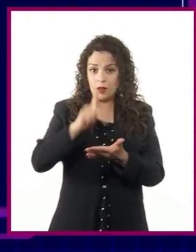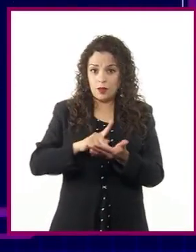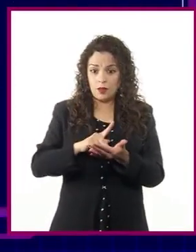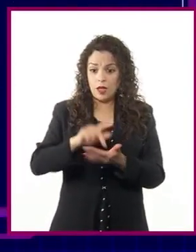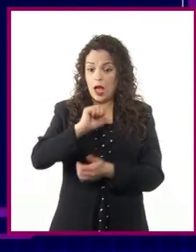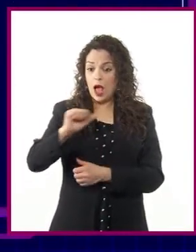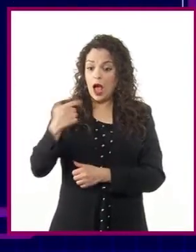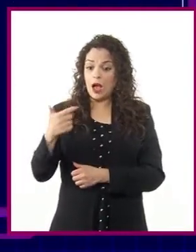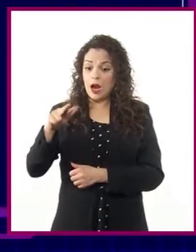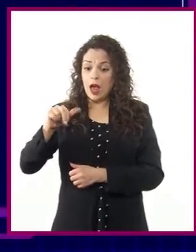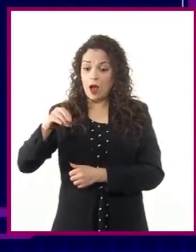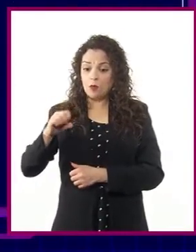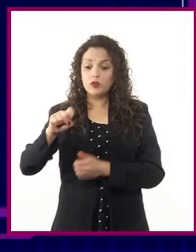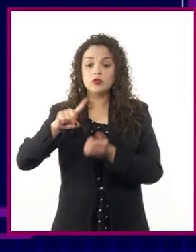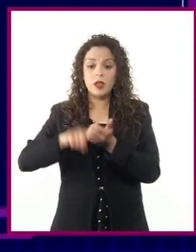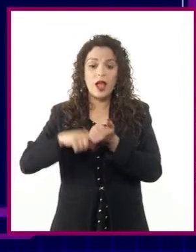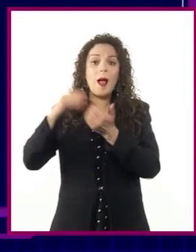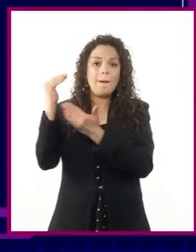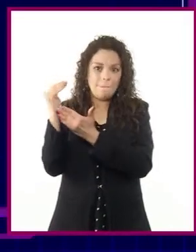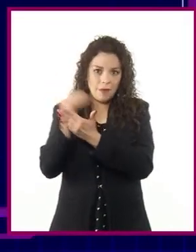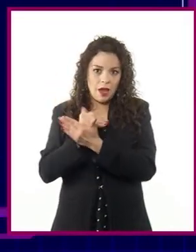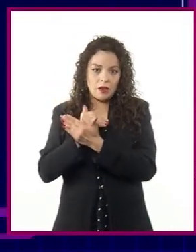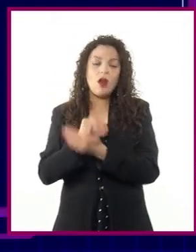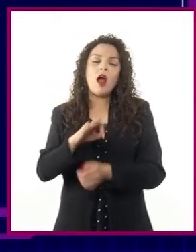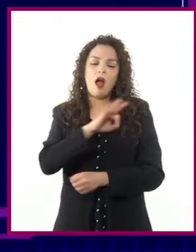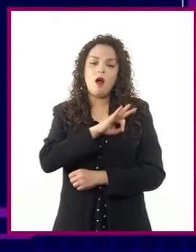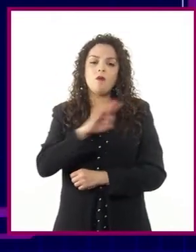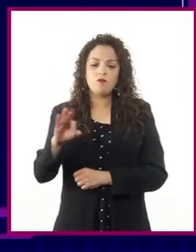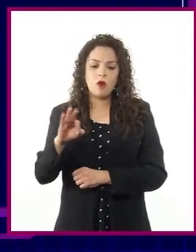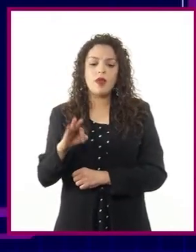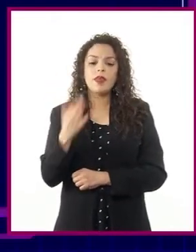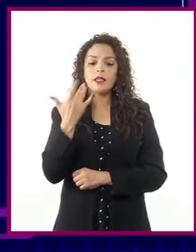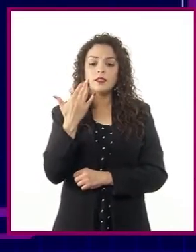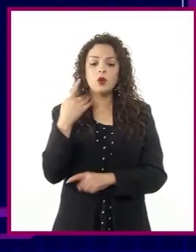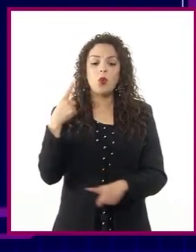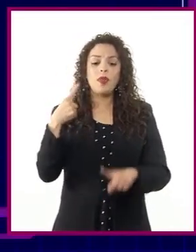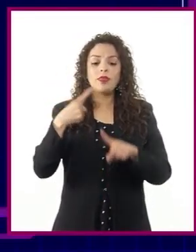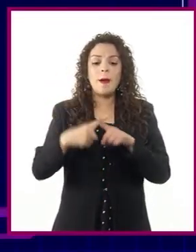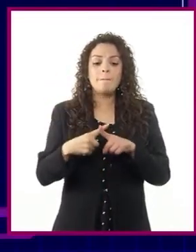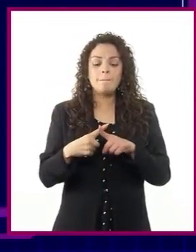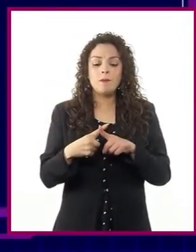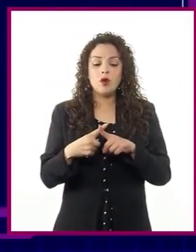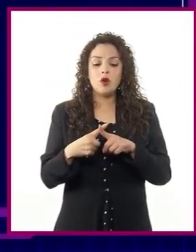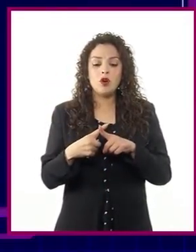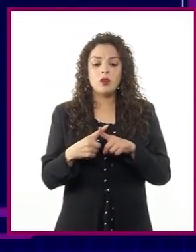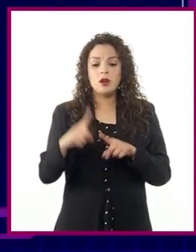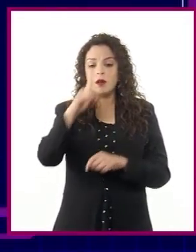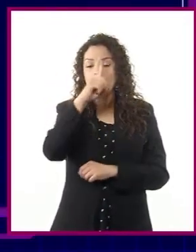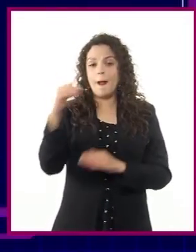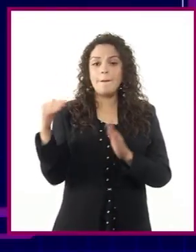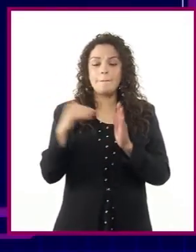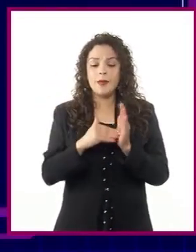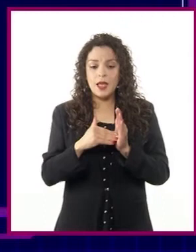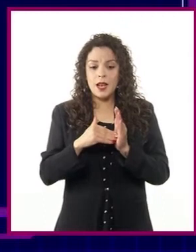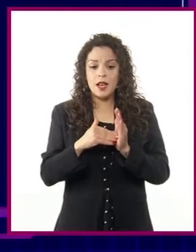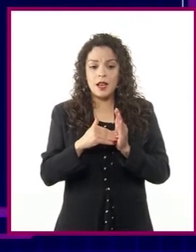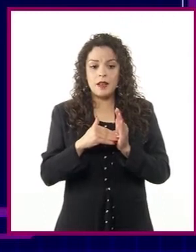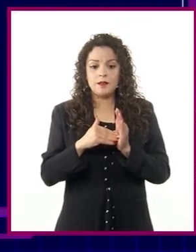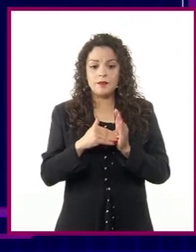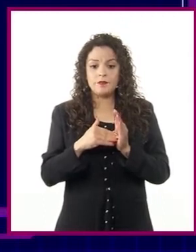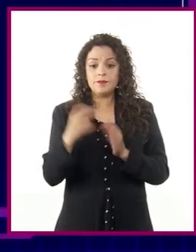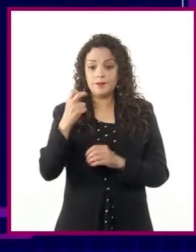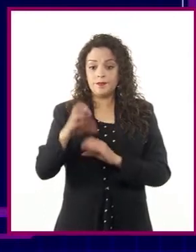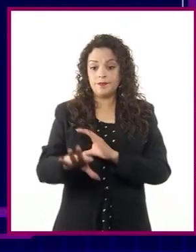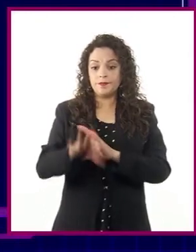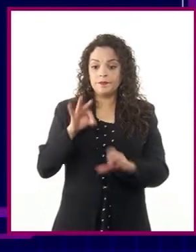chica, entonces podemos multiplicar 50 este número, es decir, 50 por 1000, para obtener